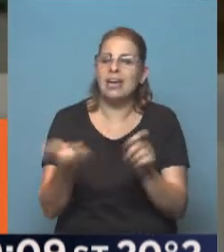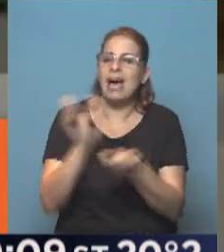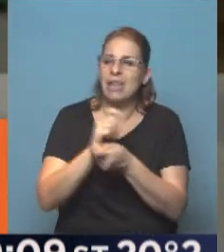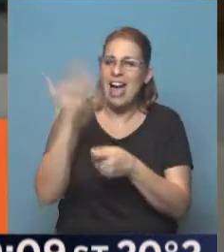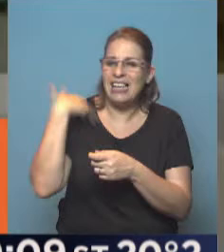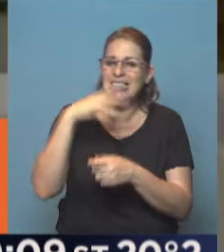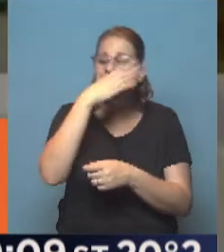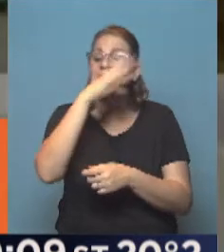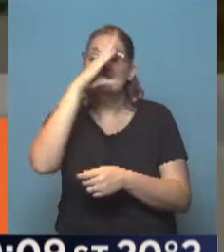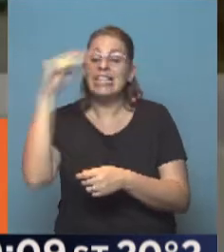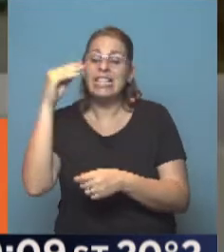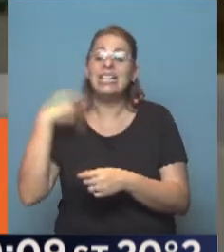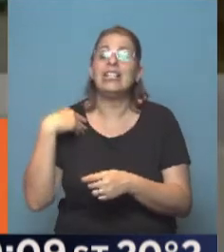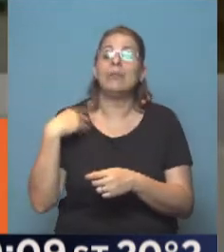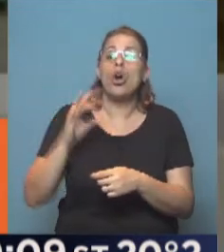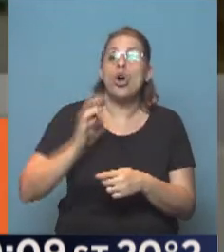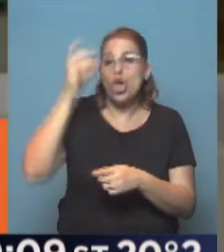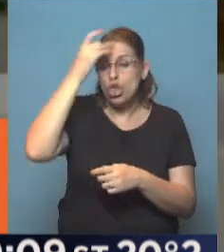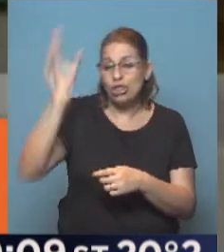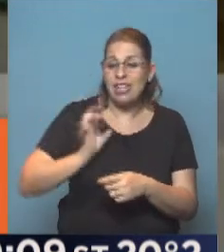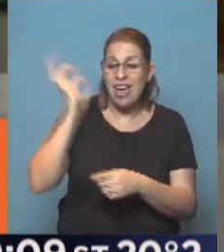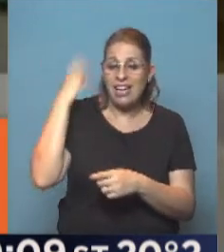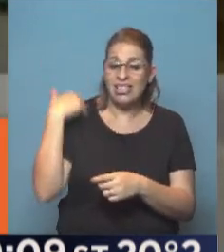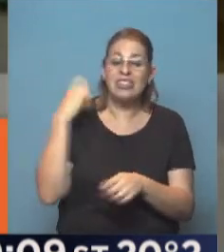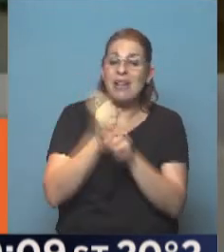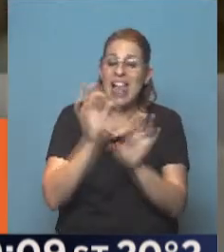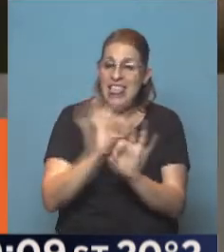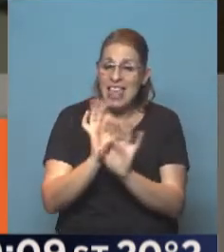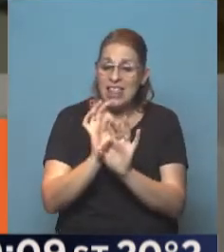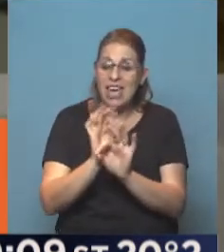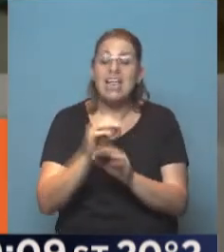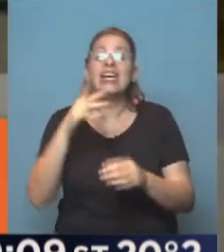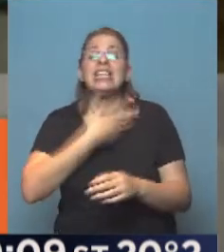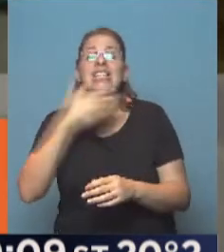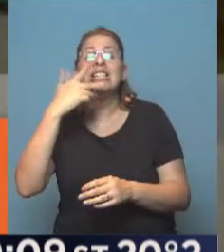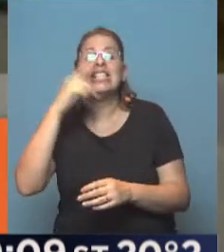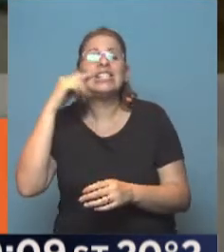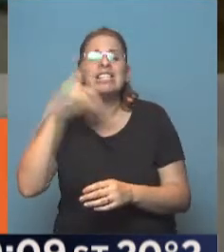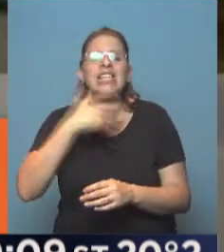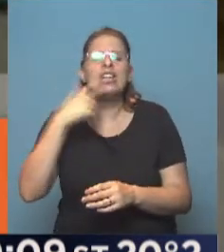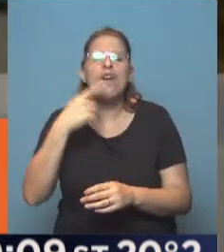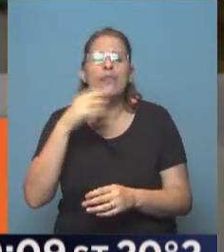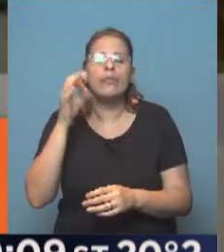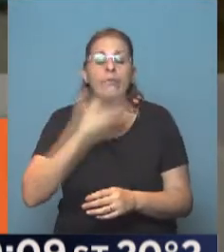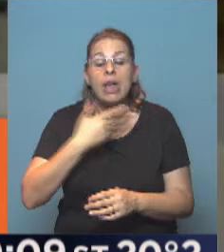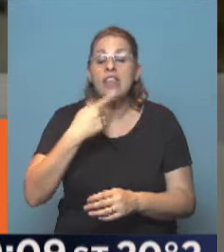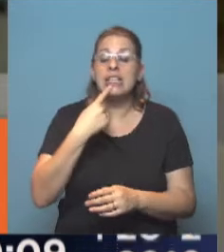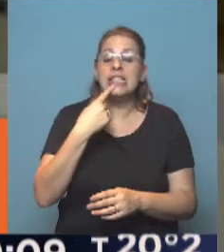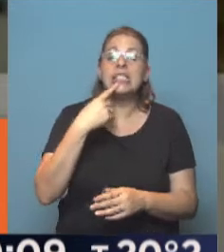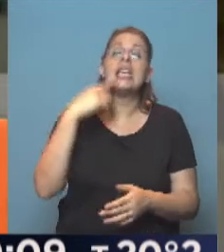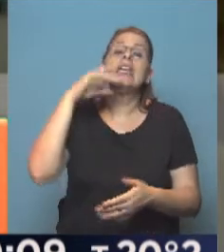veía al vocero de este proyecto, Axel Kicillof, que nos dejó un mínimo no imponible de 15.000 pesos, reclamar un mínimo no imponible